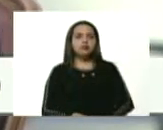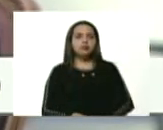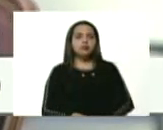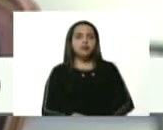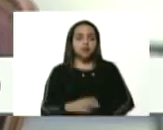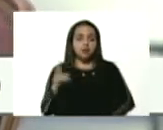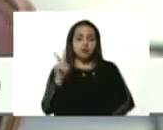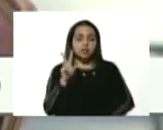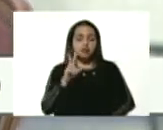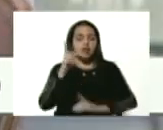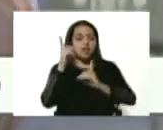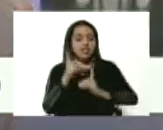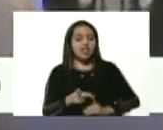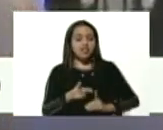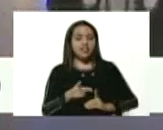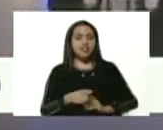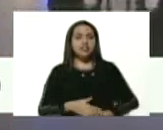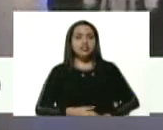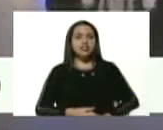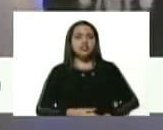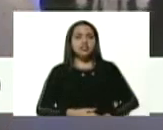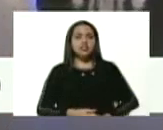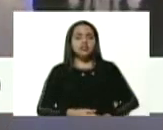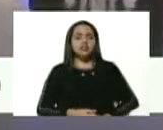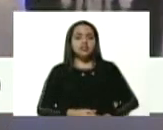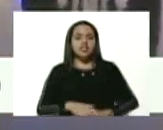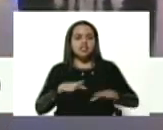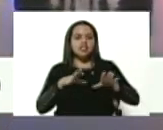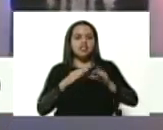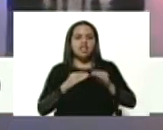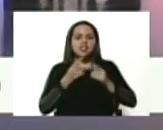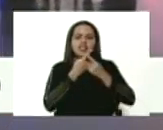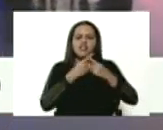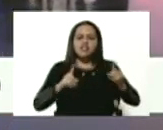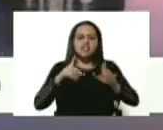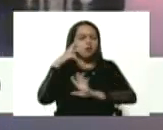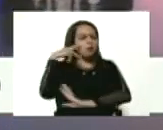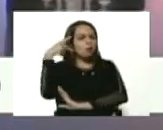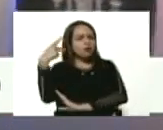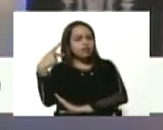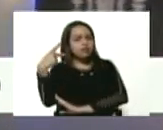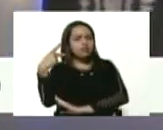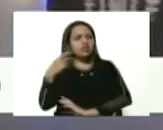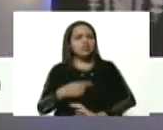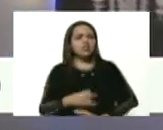Venezuela tiene que dirimir sus diferencias políticas, ideológicas,